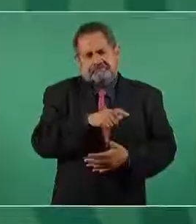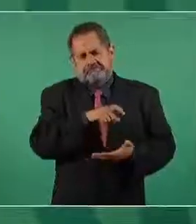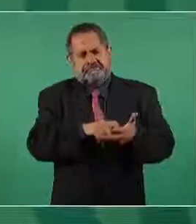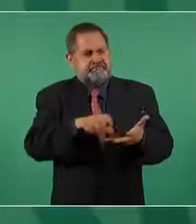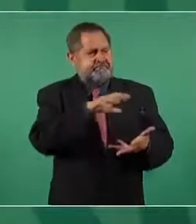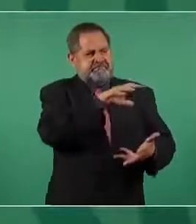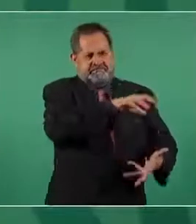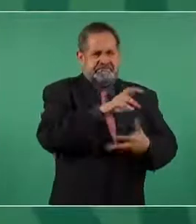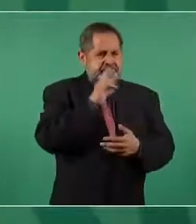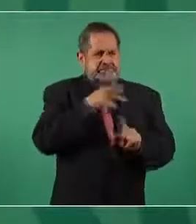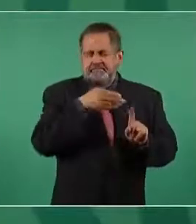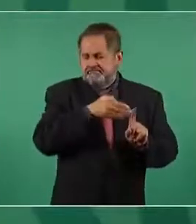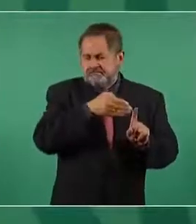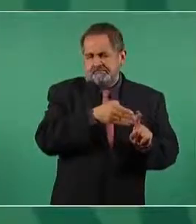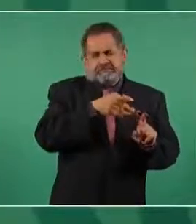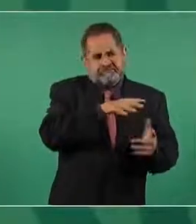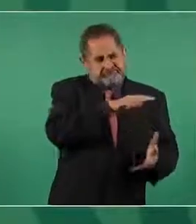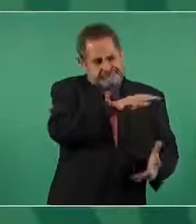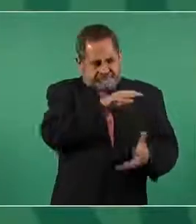Y